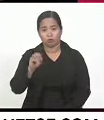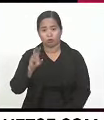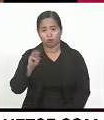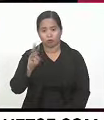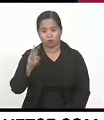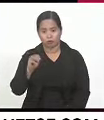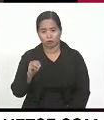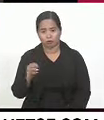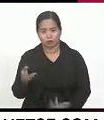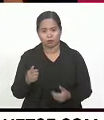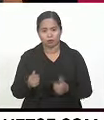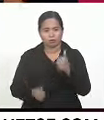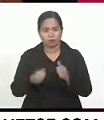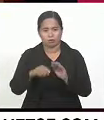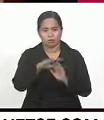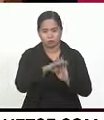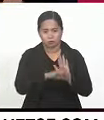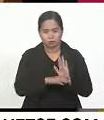Pero vamos a esperar.